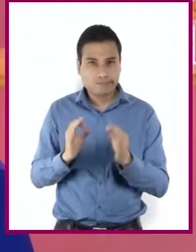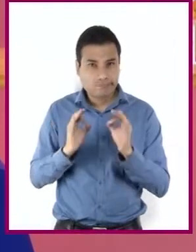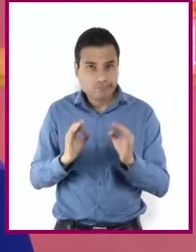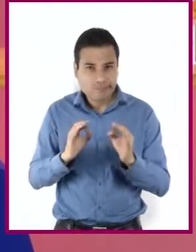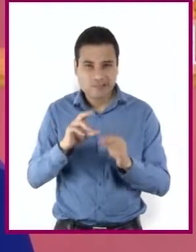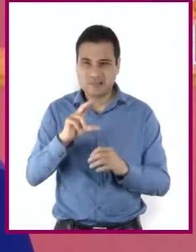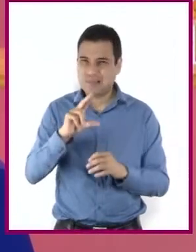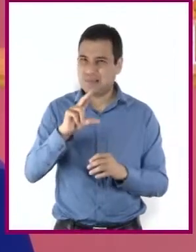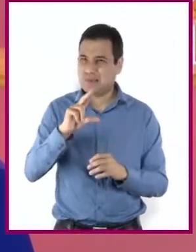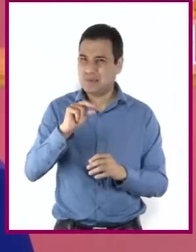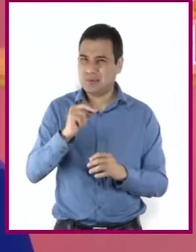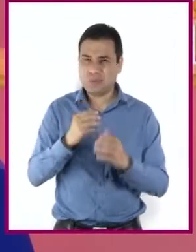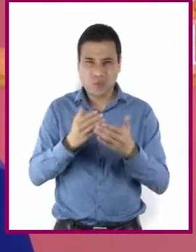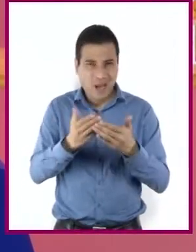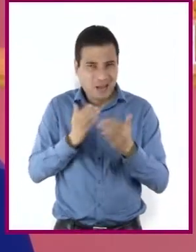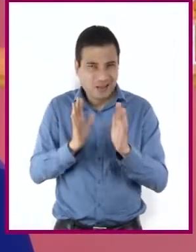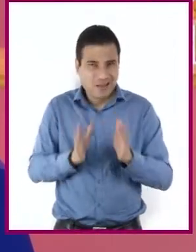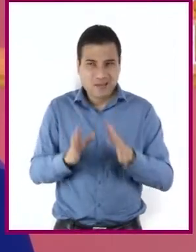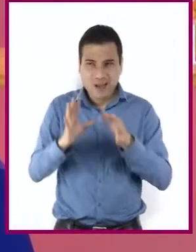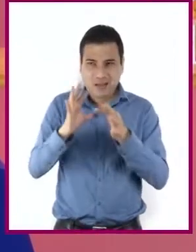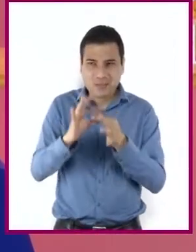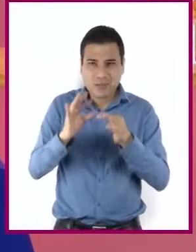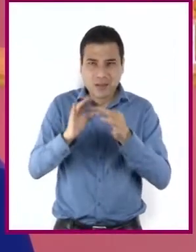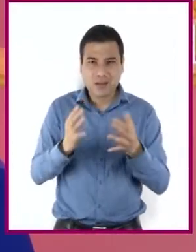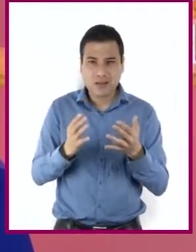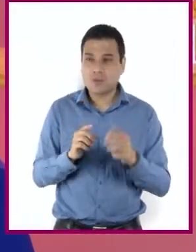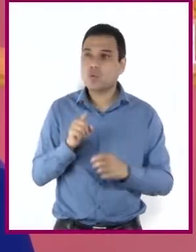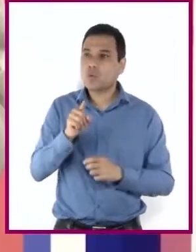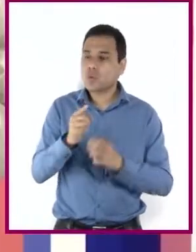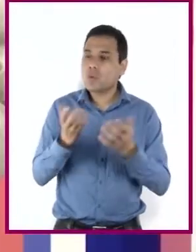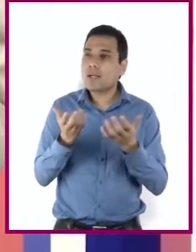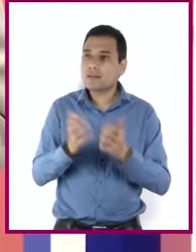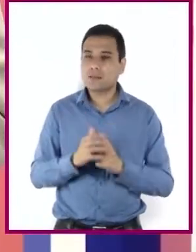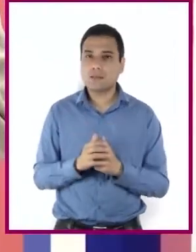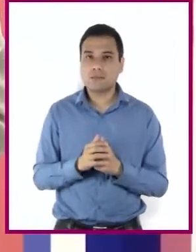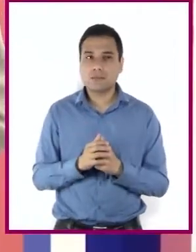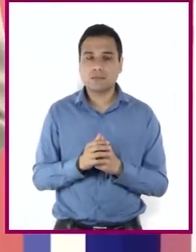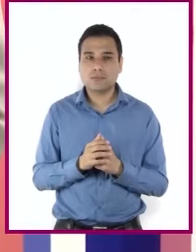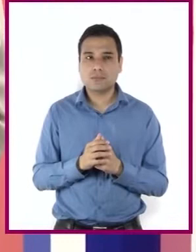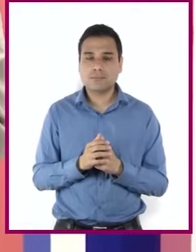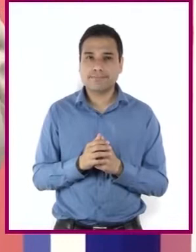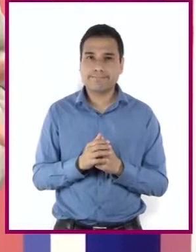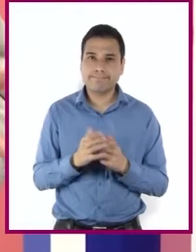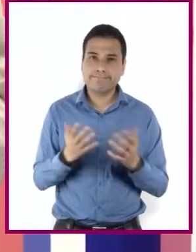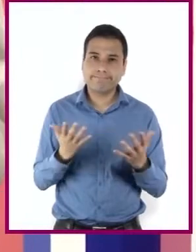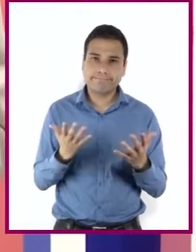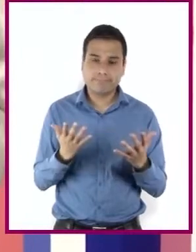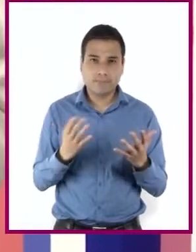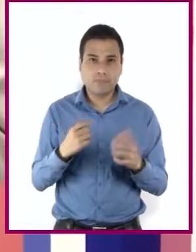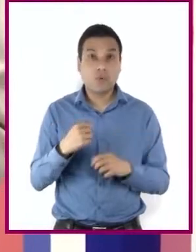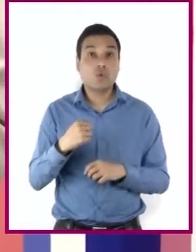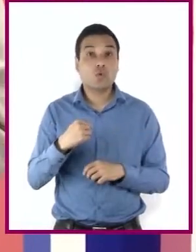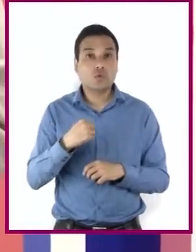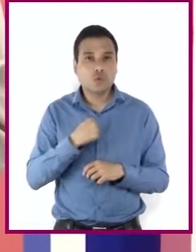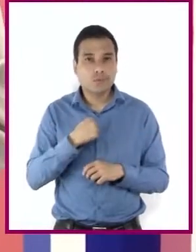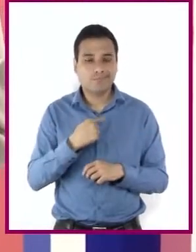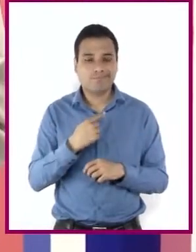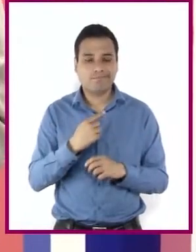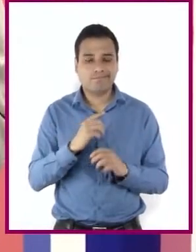hiciste entonces? ¿Solo aceptaste que algo no había salido bien y ya? Eso hubiera sido una solución, pero no, me